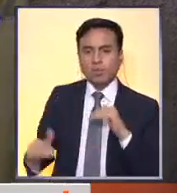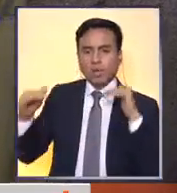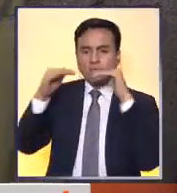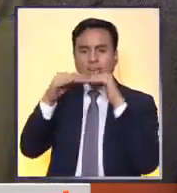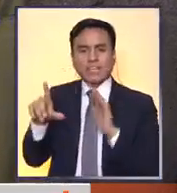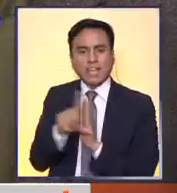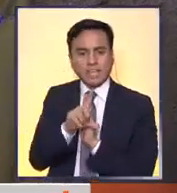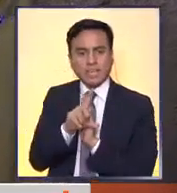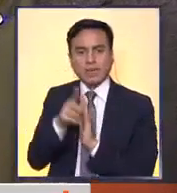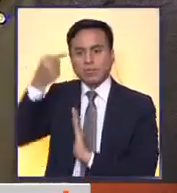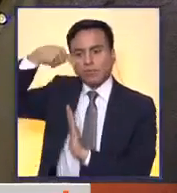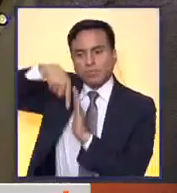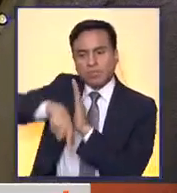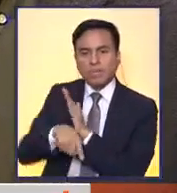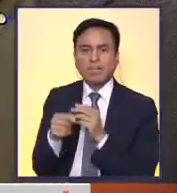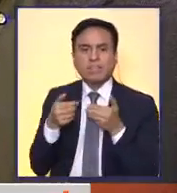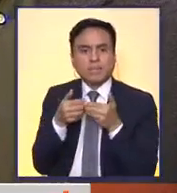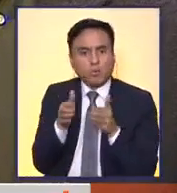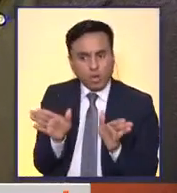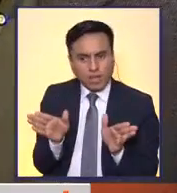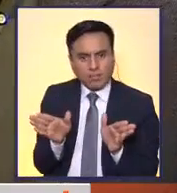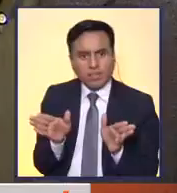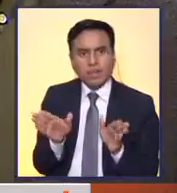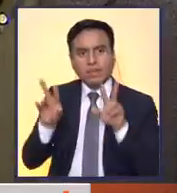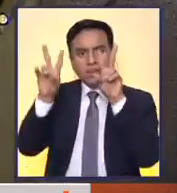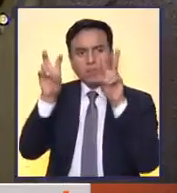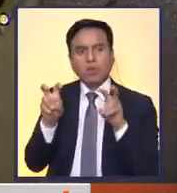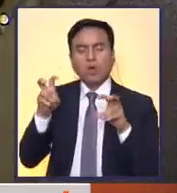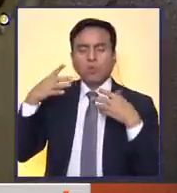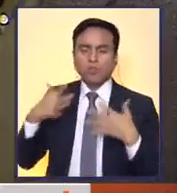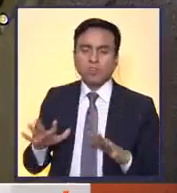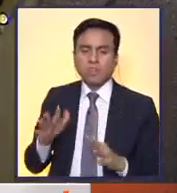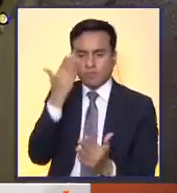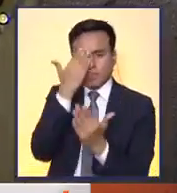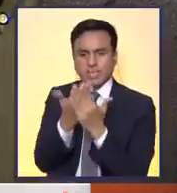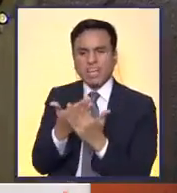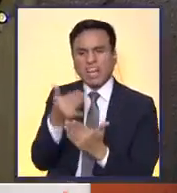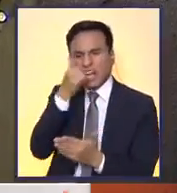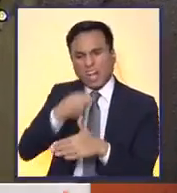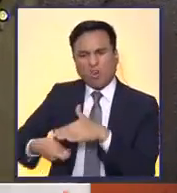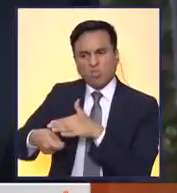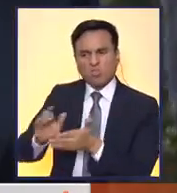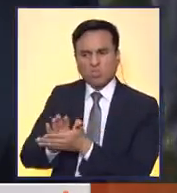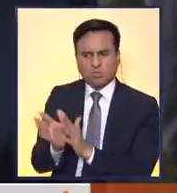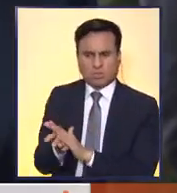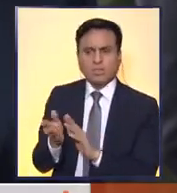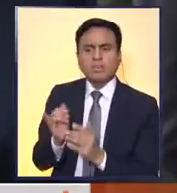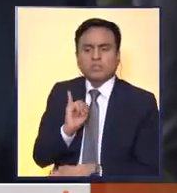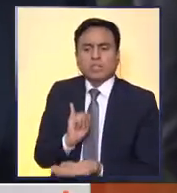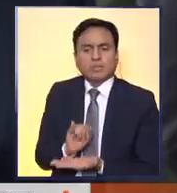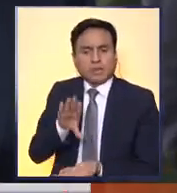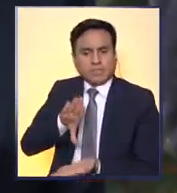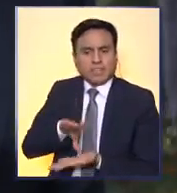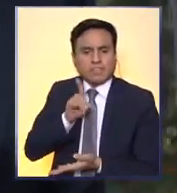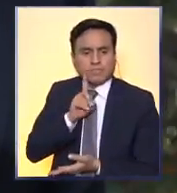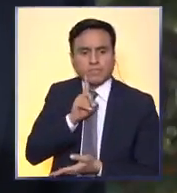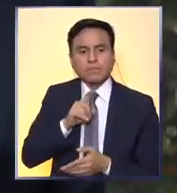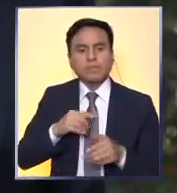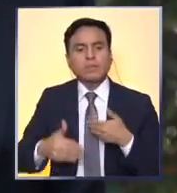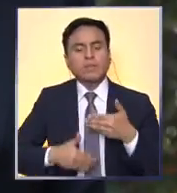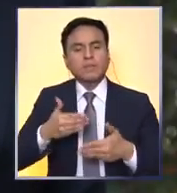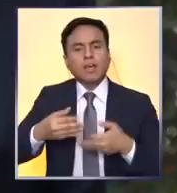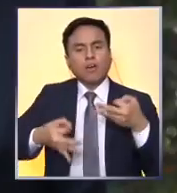y respecto a profundizar la democracia respecto a que por fin se haga frente a la corrupción con la institucionalidad que el país tiene que es meramente un trámite